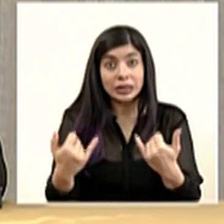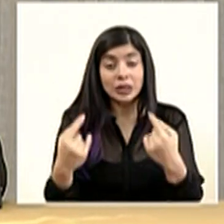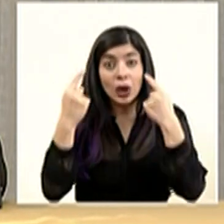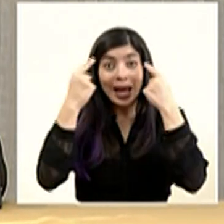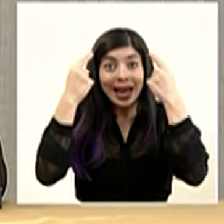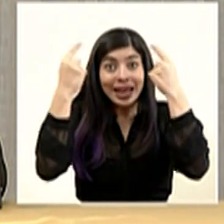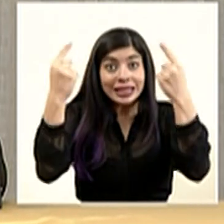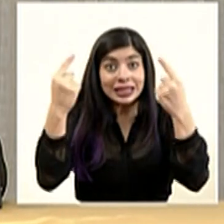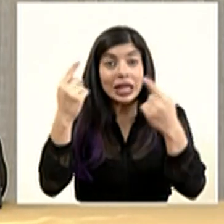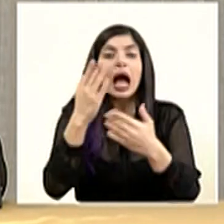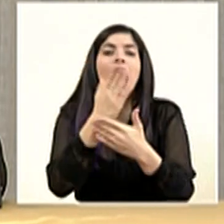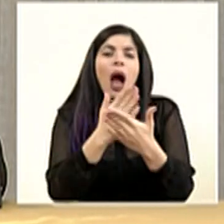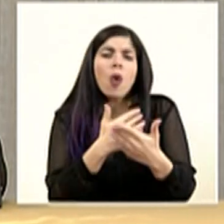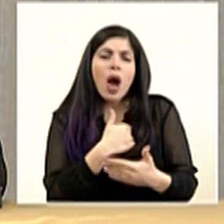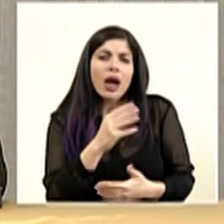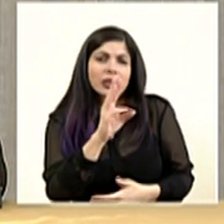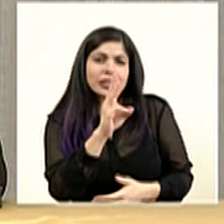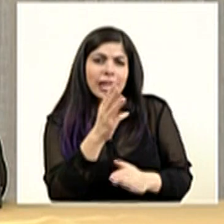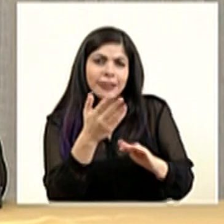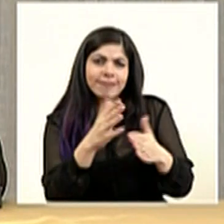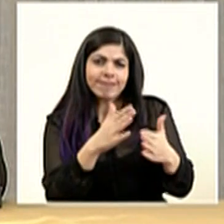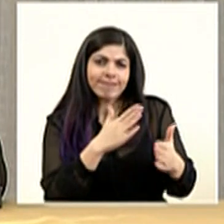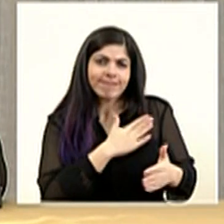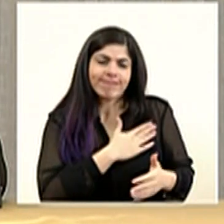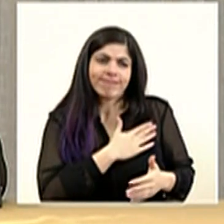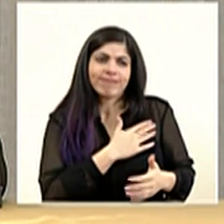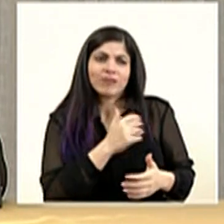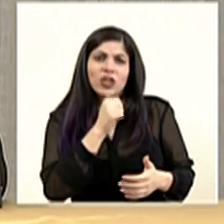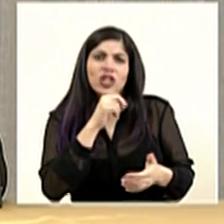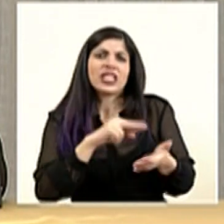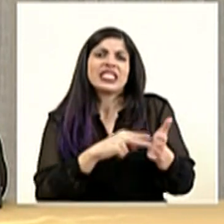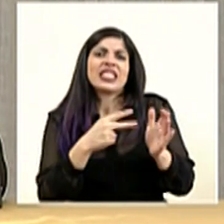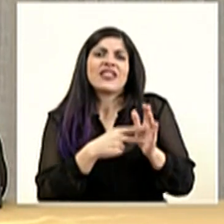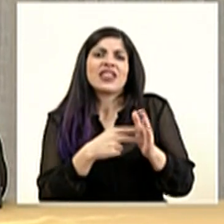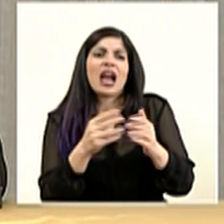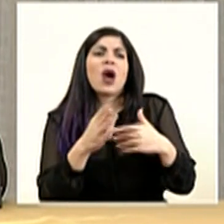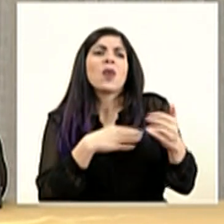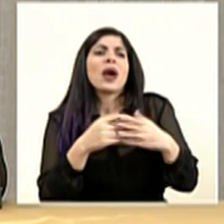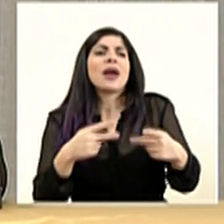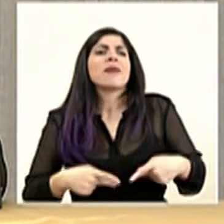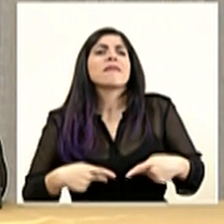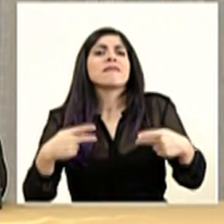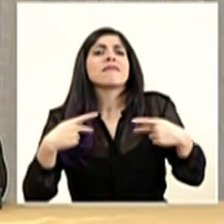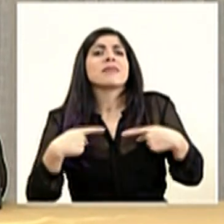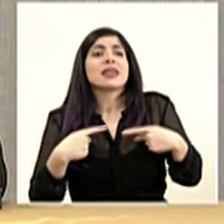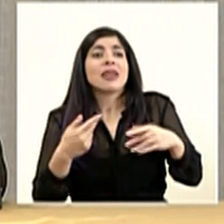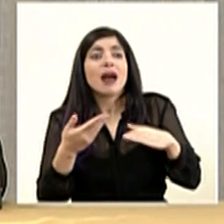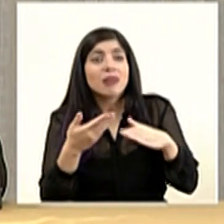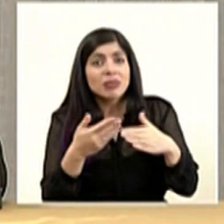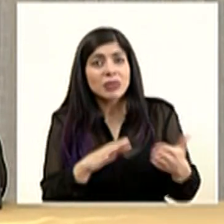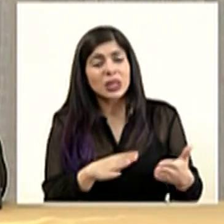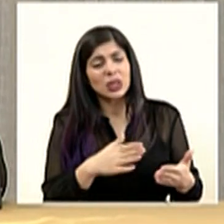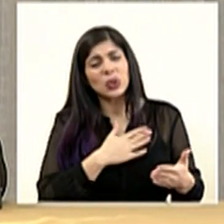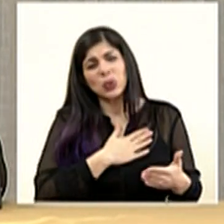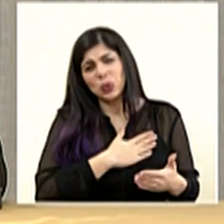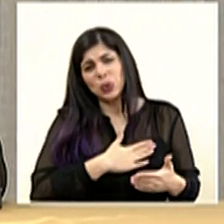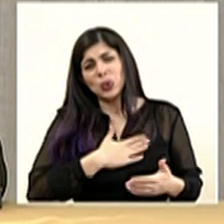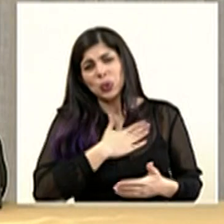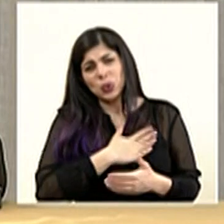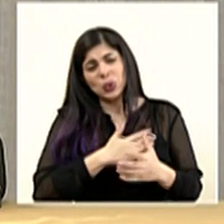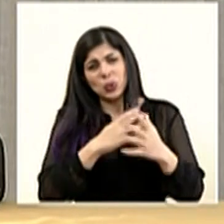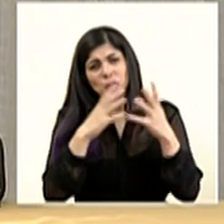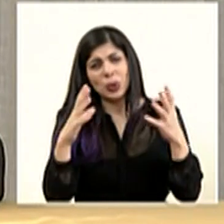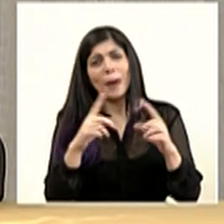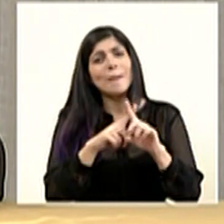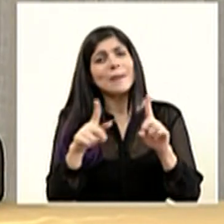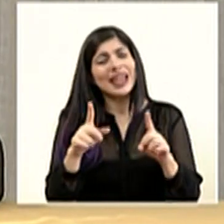a pesar de los 6 lamentables fallecimientos, que no quiero aquí decir cualquier vida que se pierda, es muy lamentable,